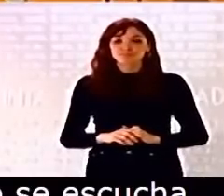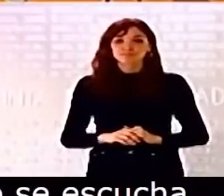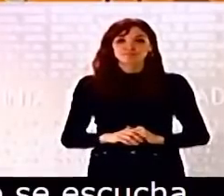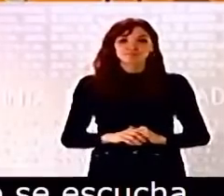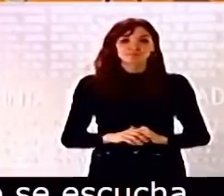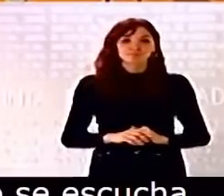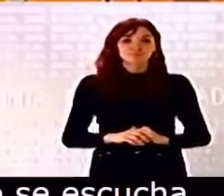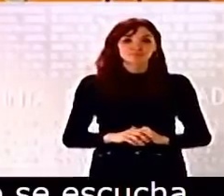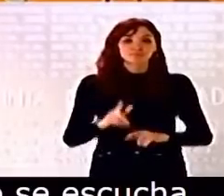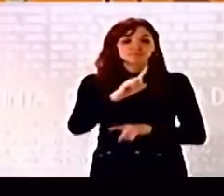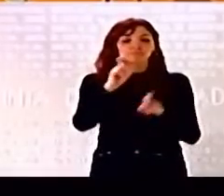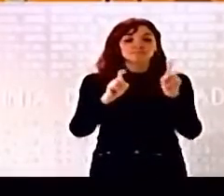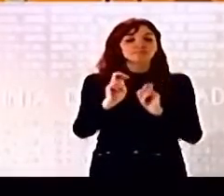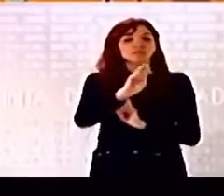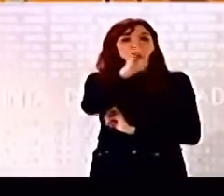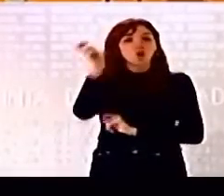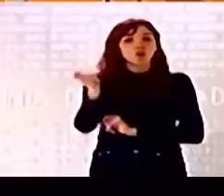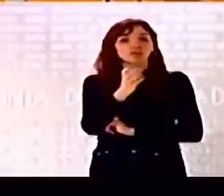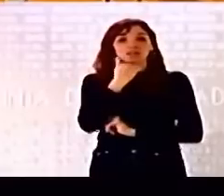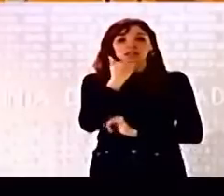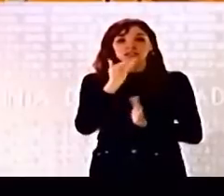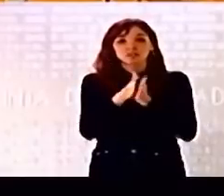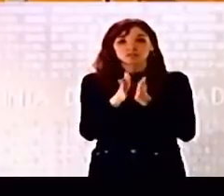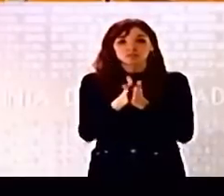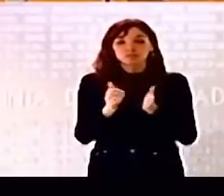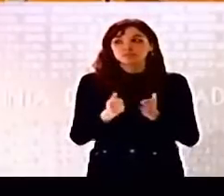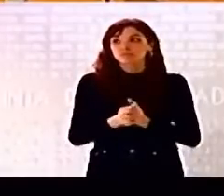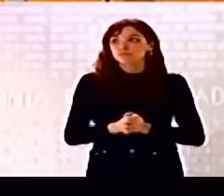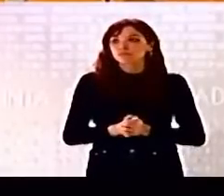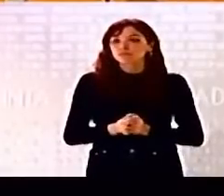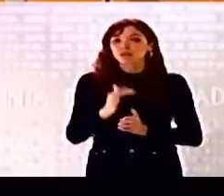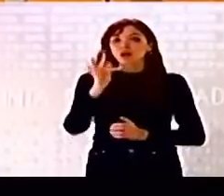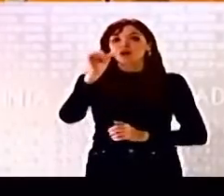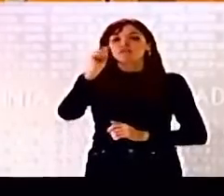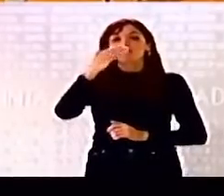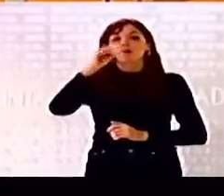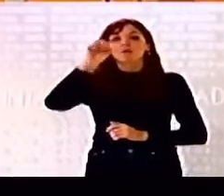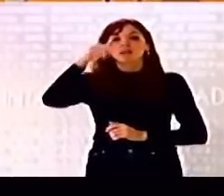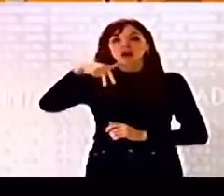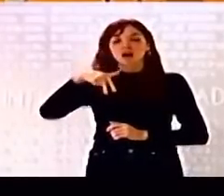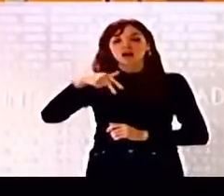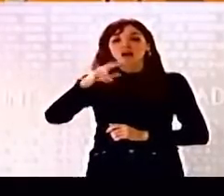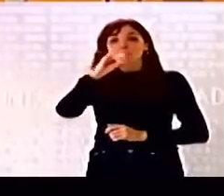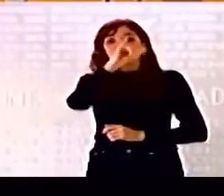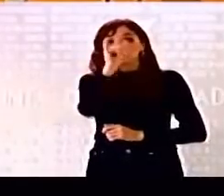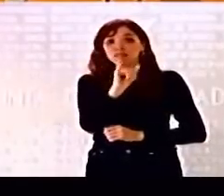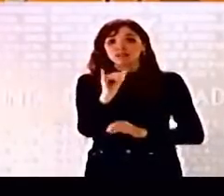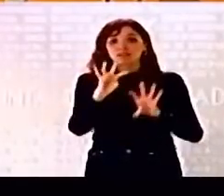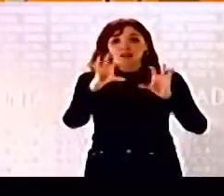¿Alguna otra cuestión de algún otro medio? Fabián Vázquez, de la cadena COPE.